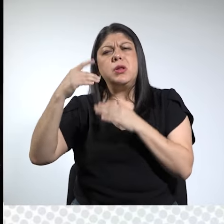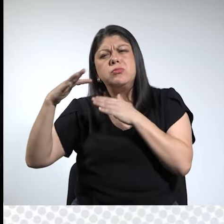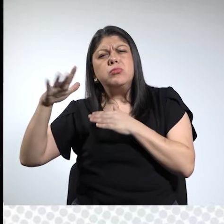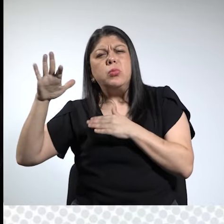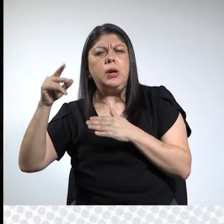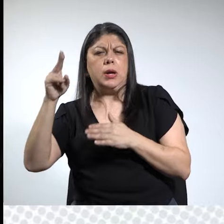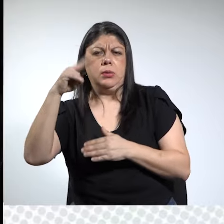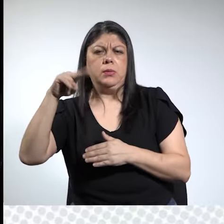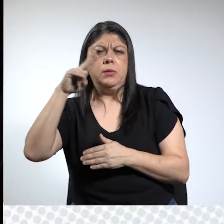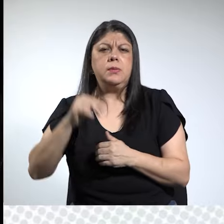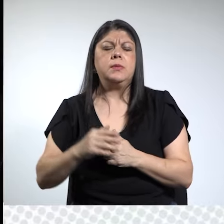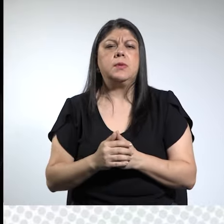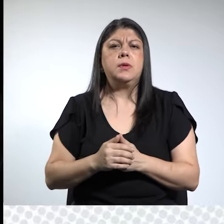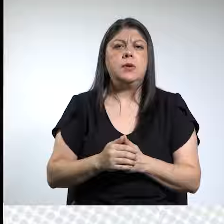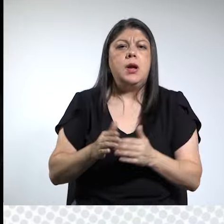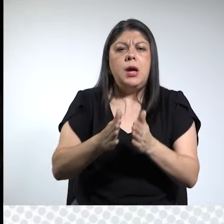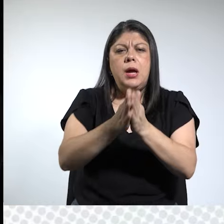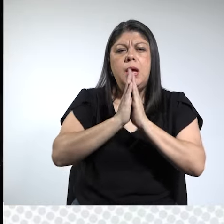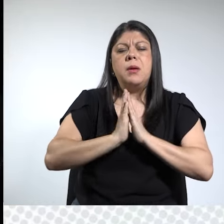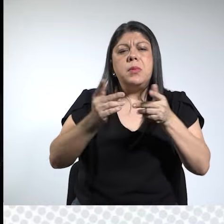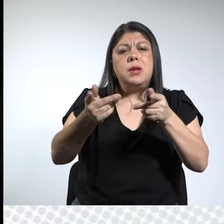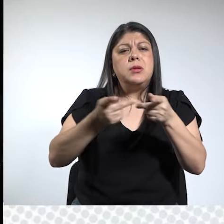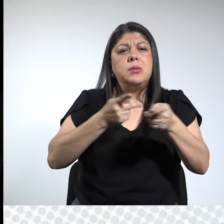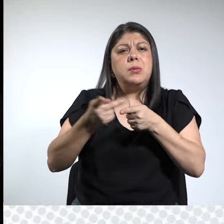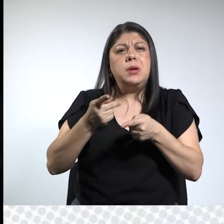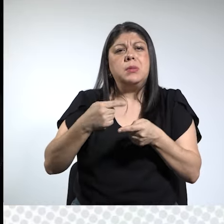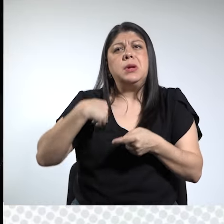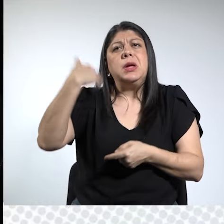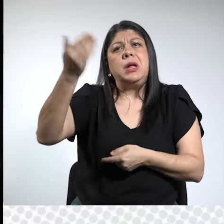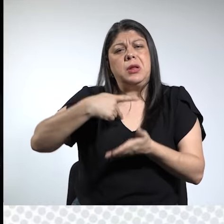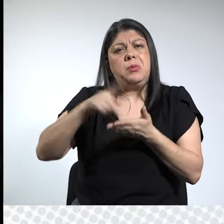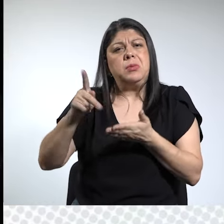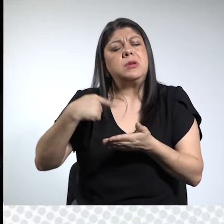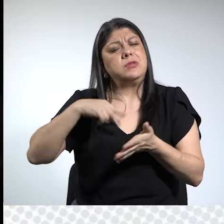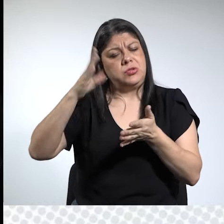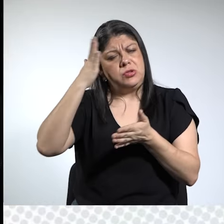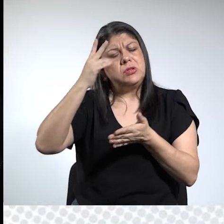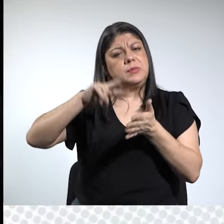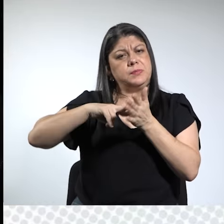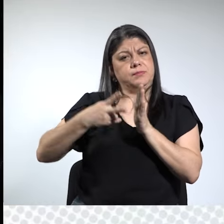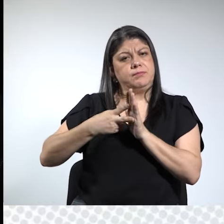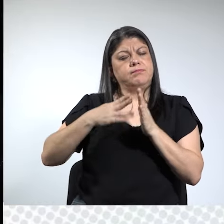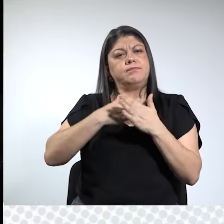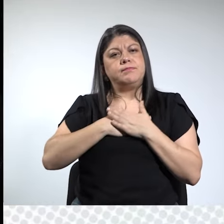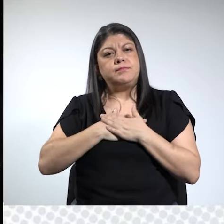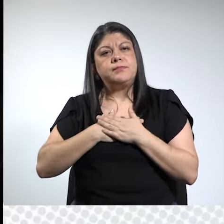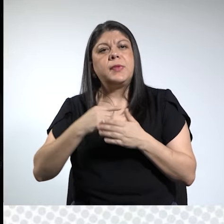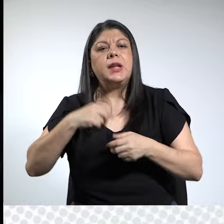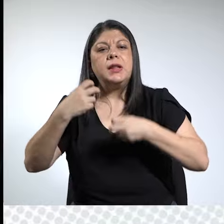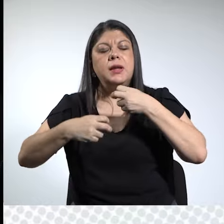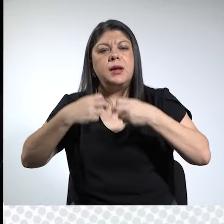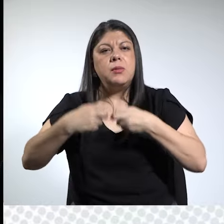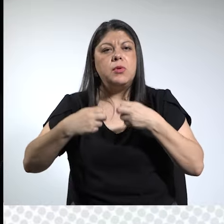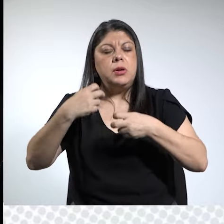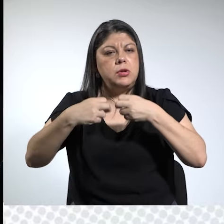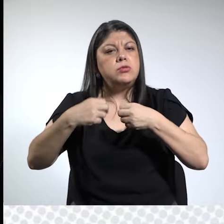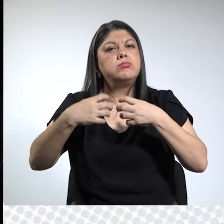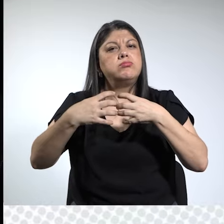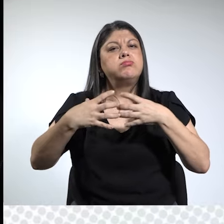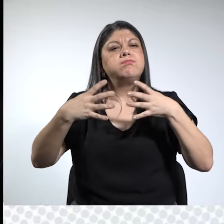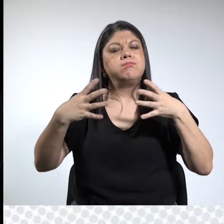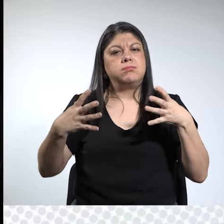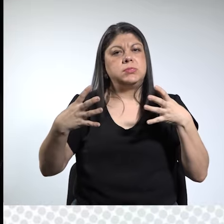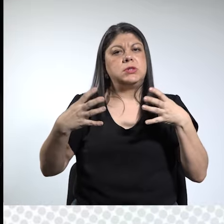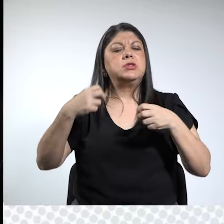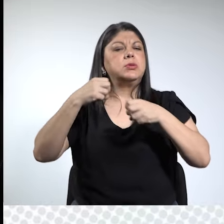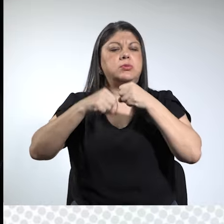colones, pidiendo fiado en la pulpería. O sea, yo sé lo que eso significa. Este problema es un problema,